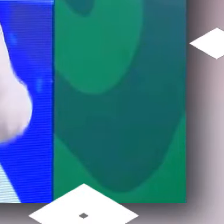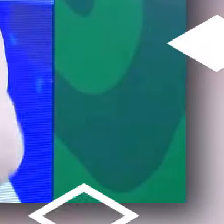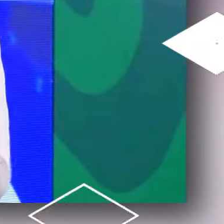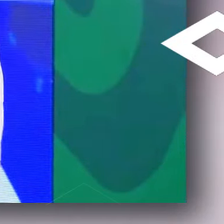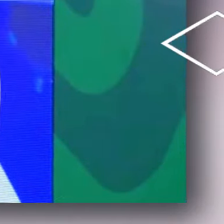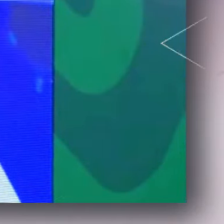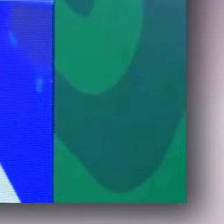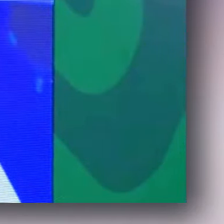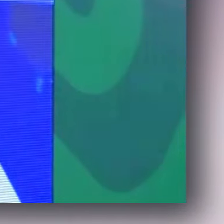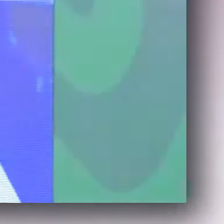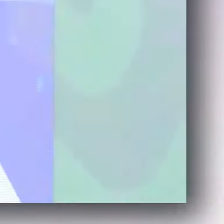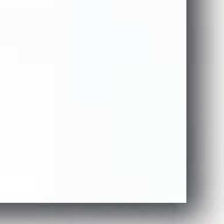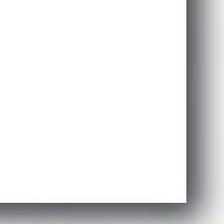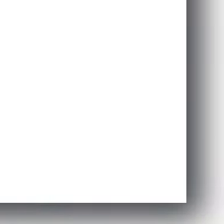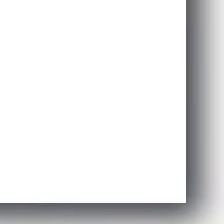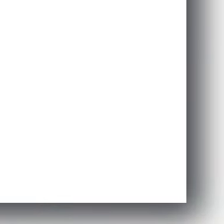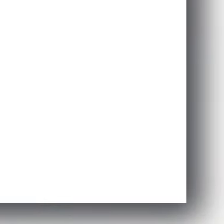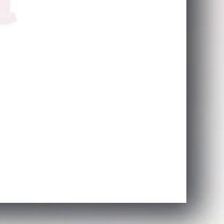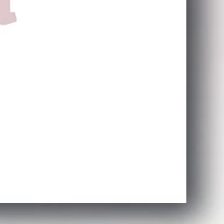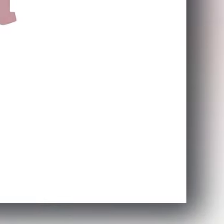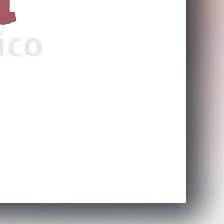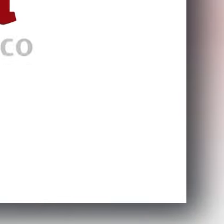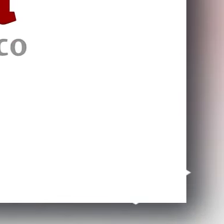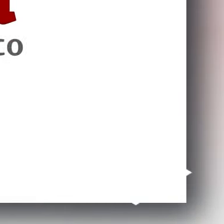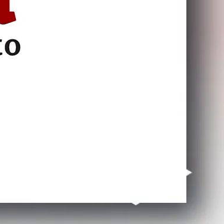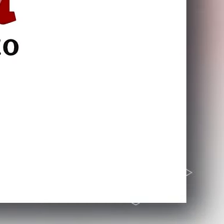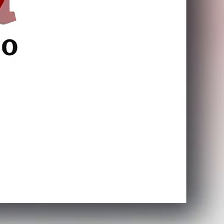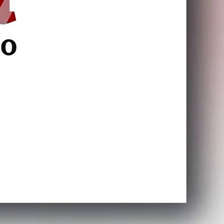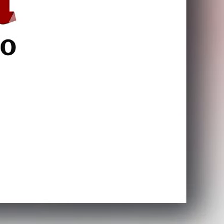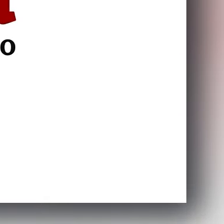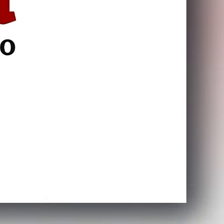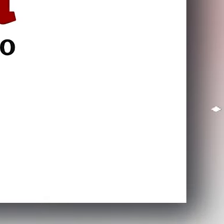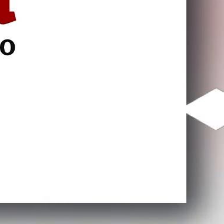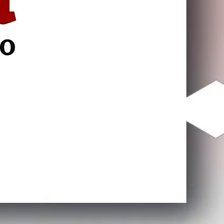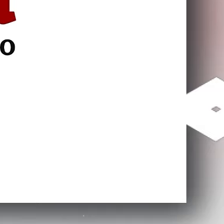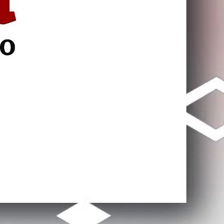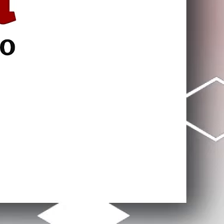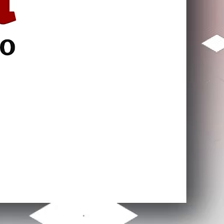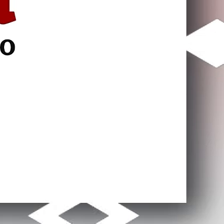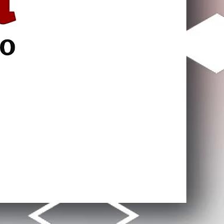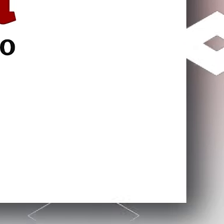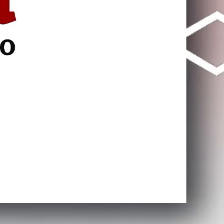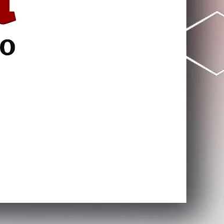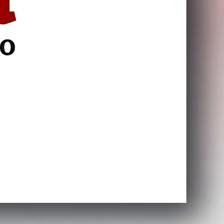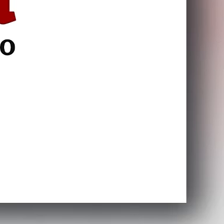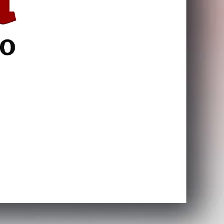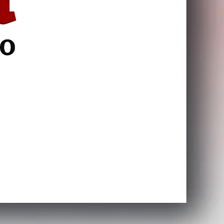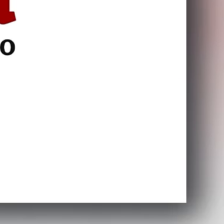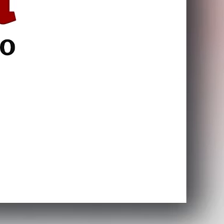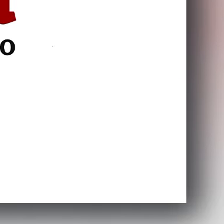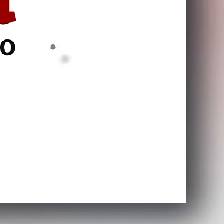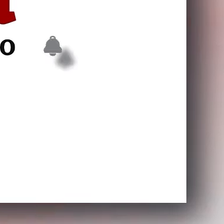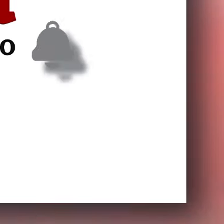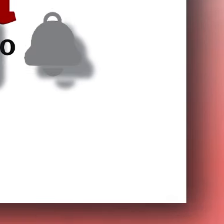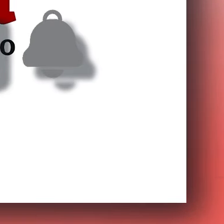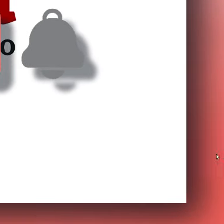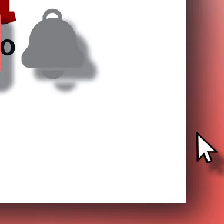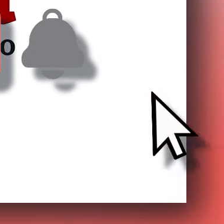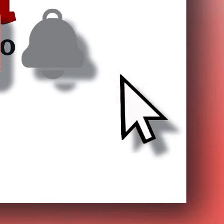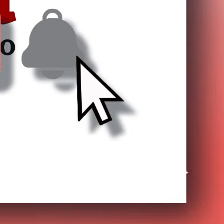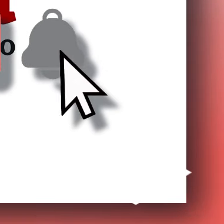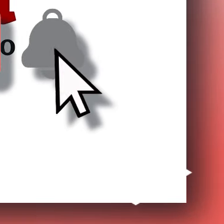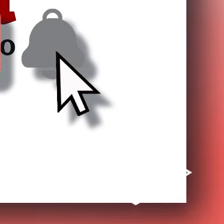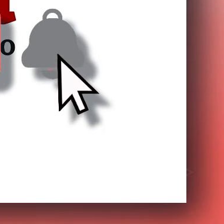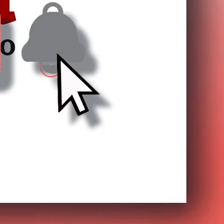dedicaban a robar. Morena, la esperanza de México. dale en me